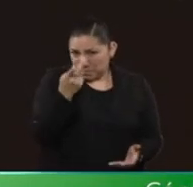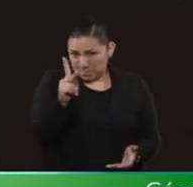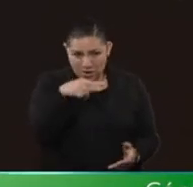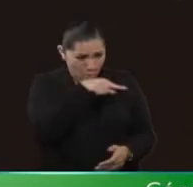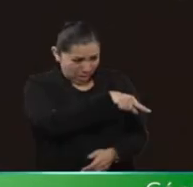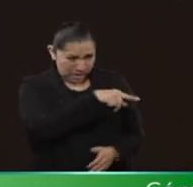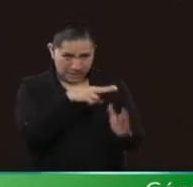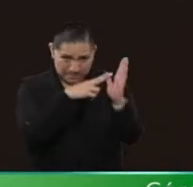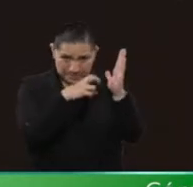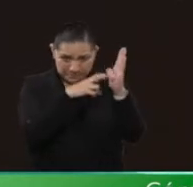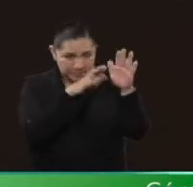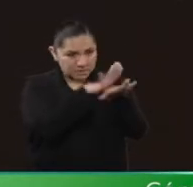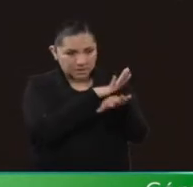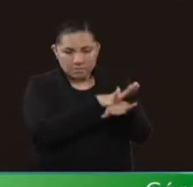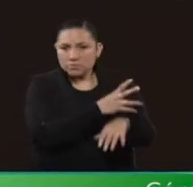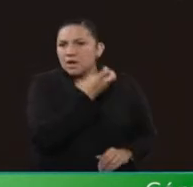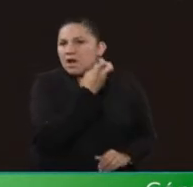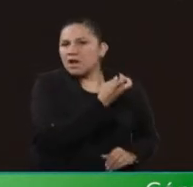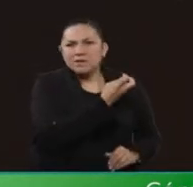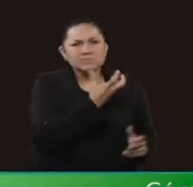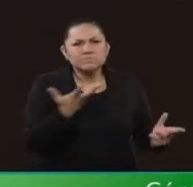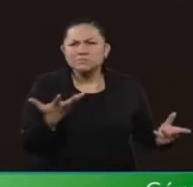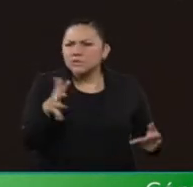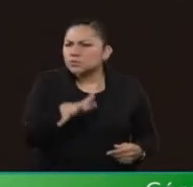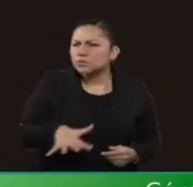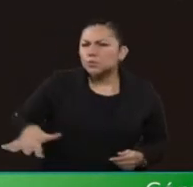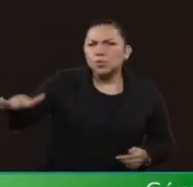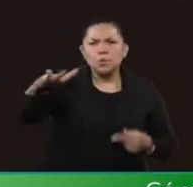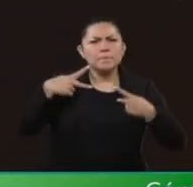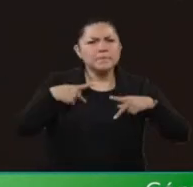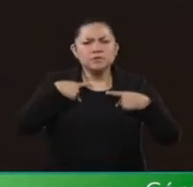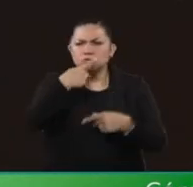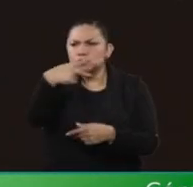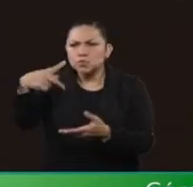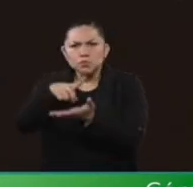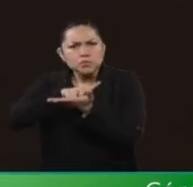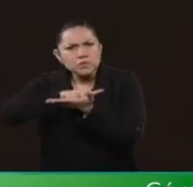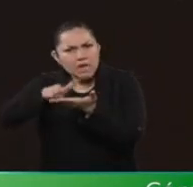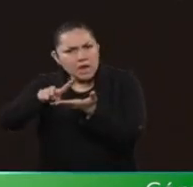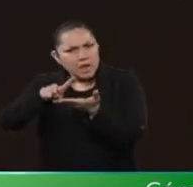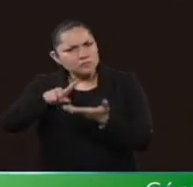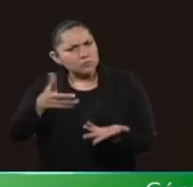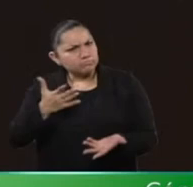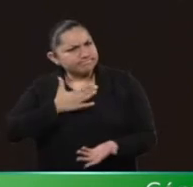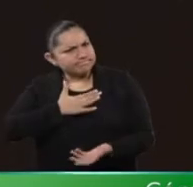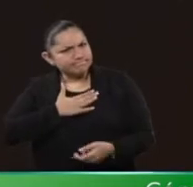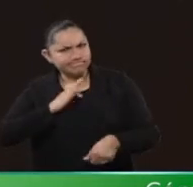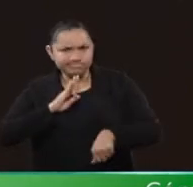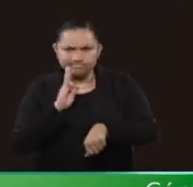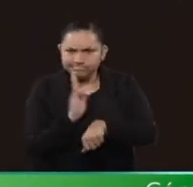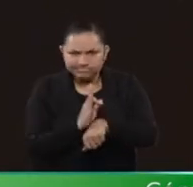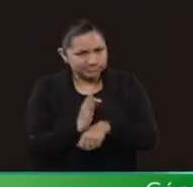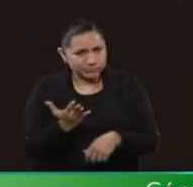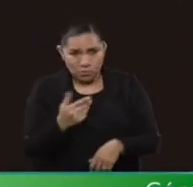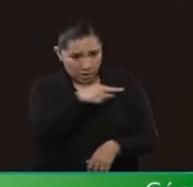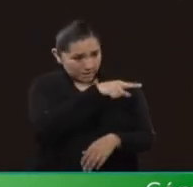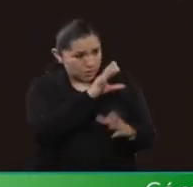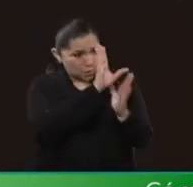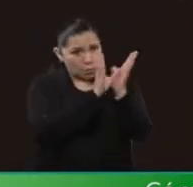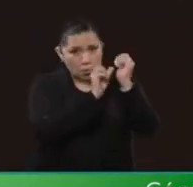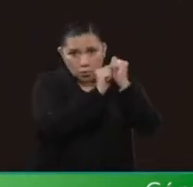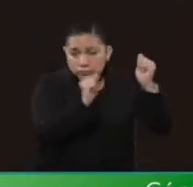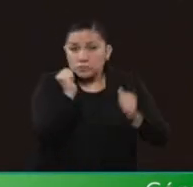los derechos de la ciudadanía y al orden constitucional que sea un cambio a nuestra Constitución, esta no podrá ser